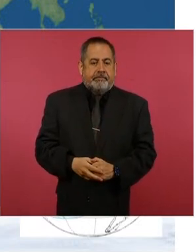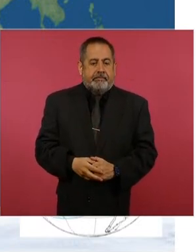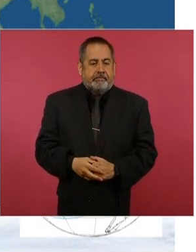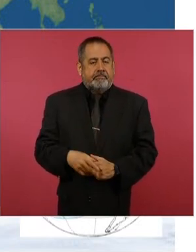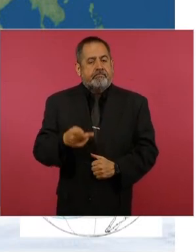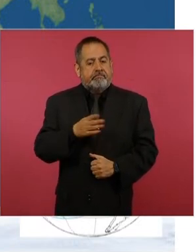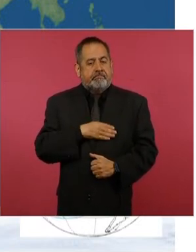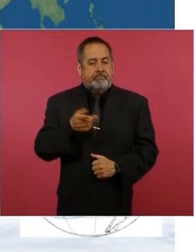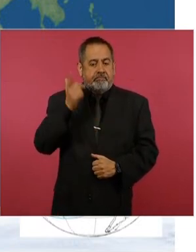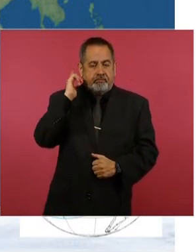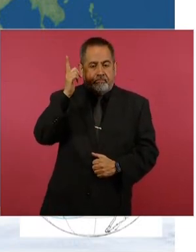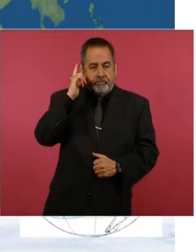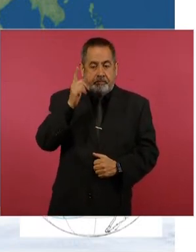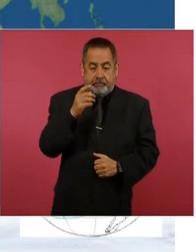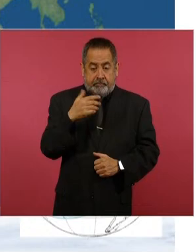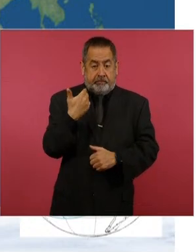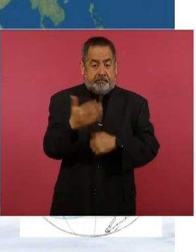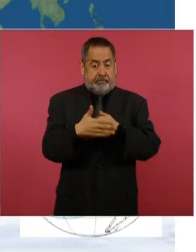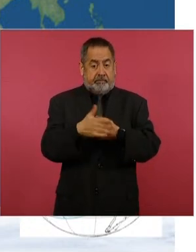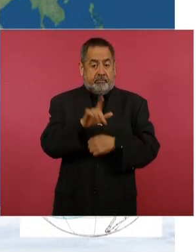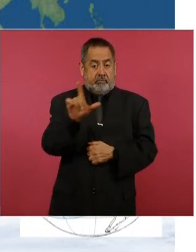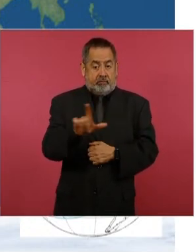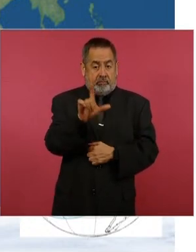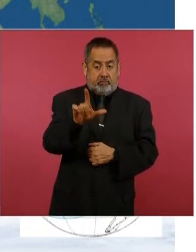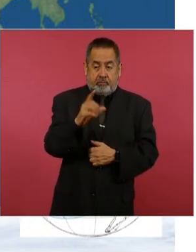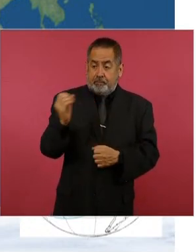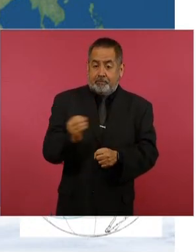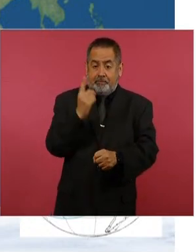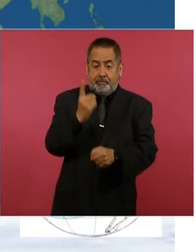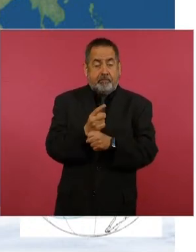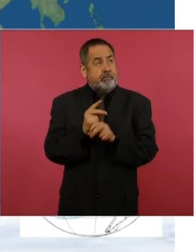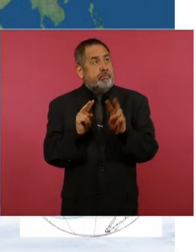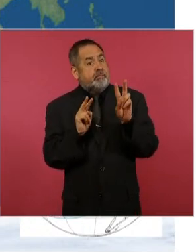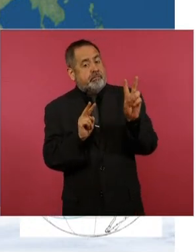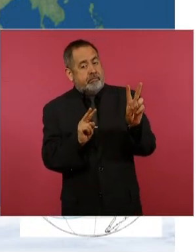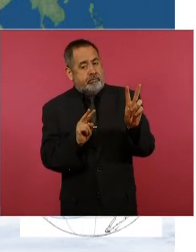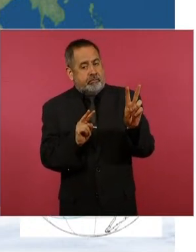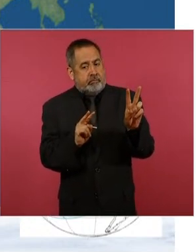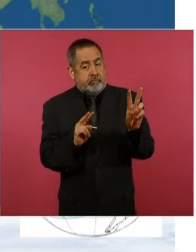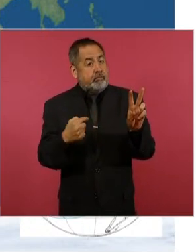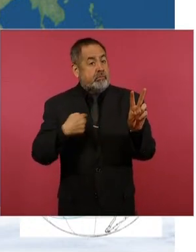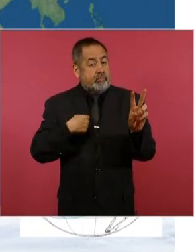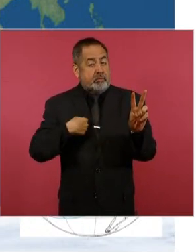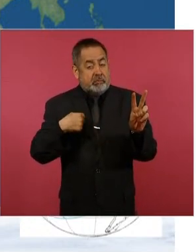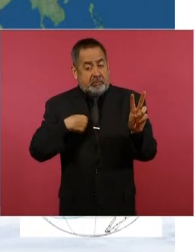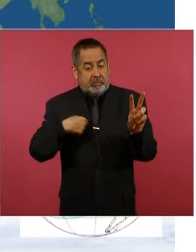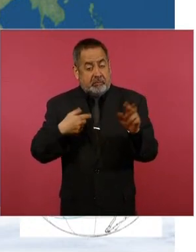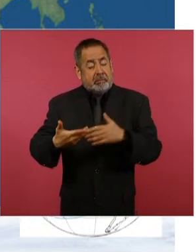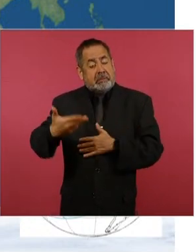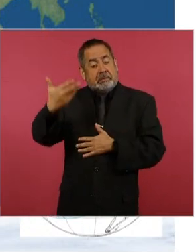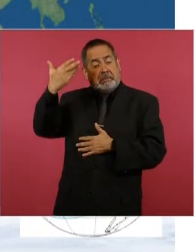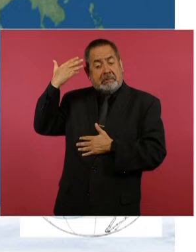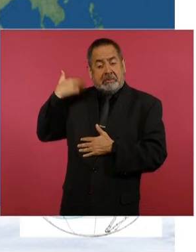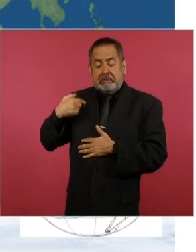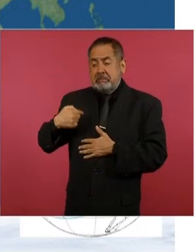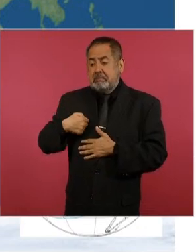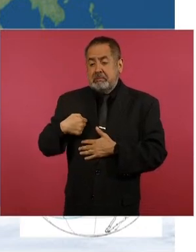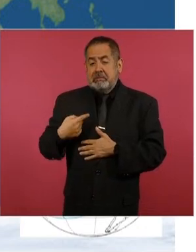oportunidad, espero tener oportunidad el próximo lunes, porque el último evento en el que yo tuve chance de ver un eclipse fue